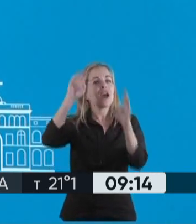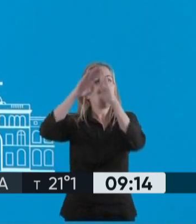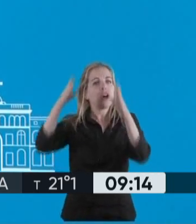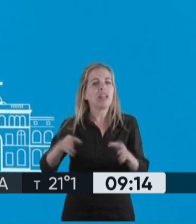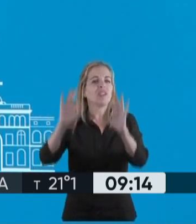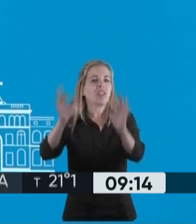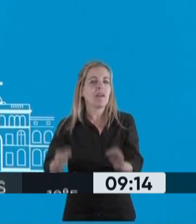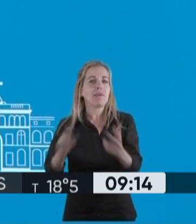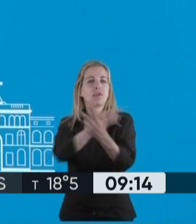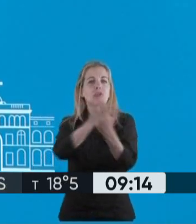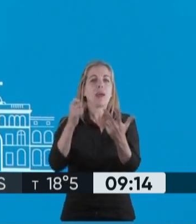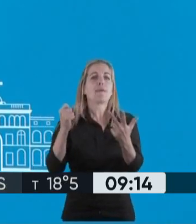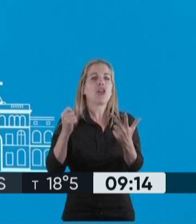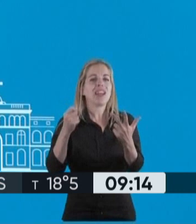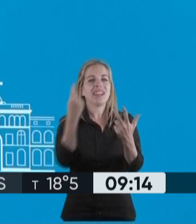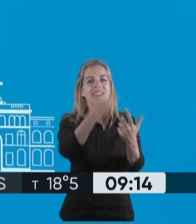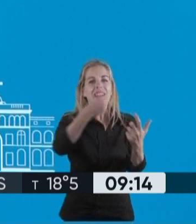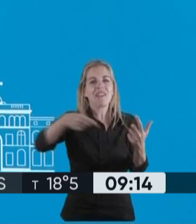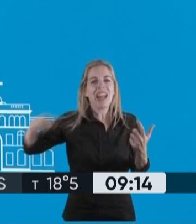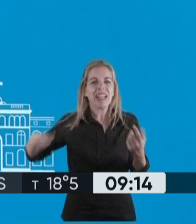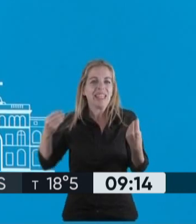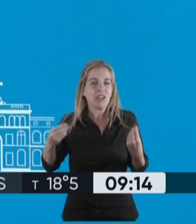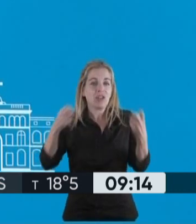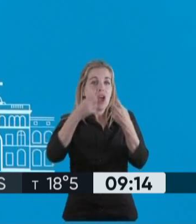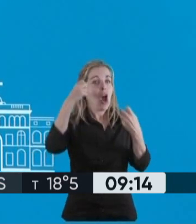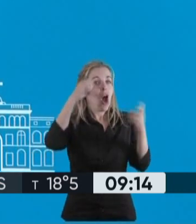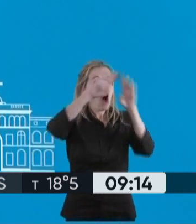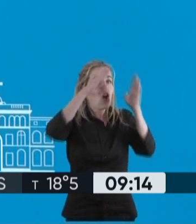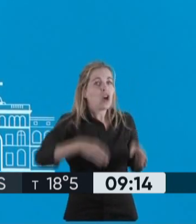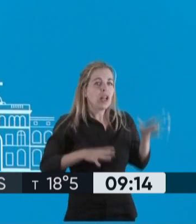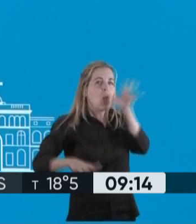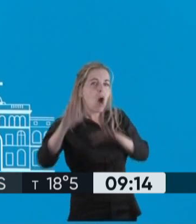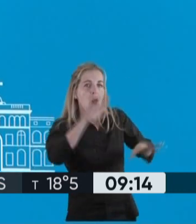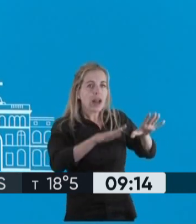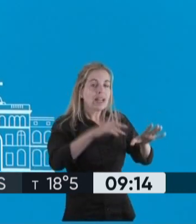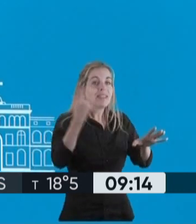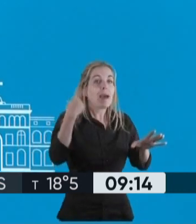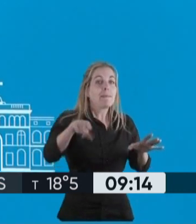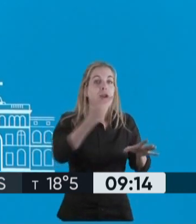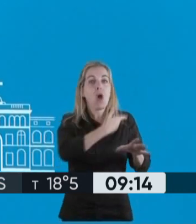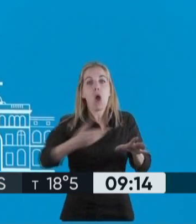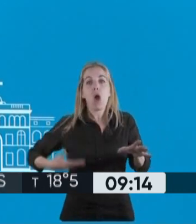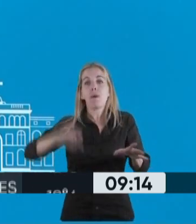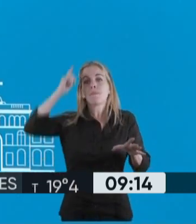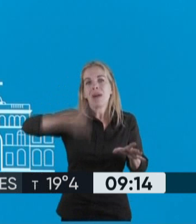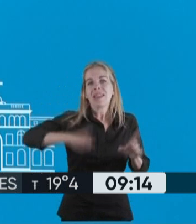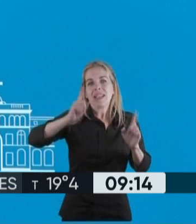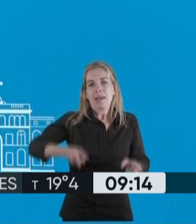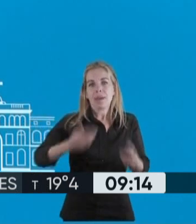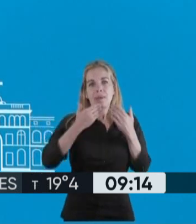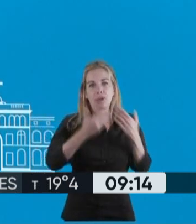poderes indica que es el Legislativo el que fija su propia agenda, salvo cuando el Poder Ejecutivo envía sus proyectos. Muchas gracias,